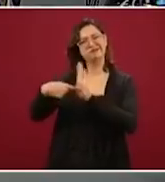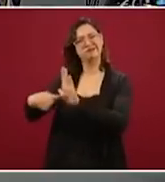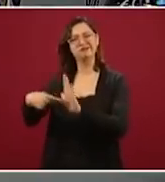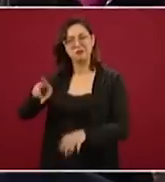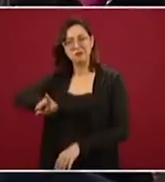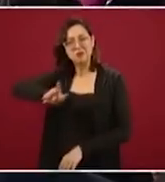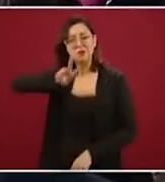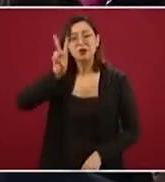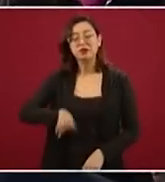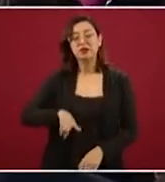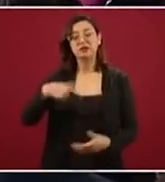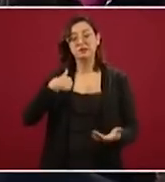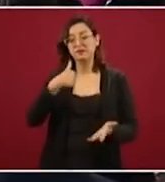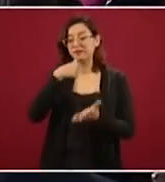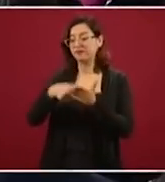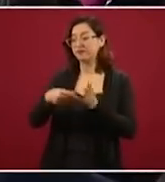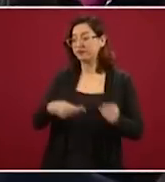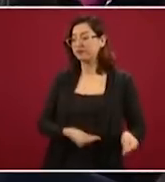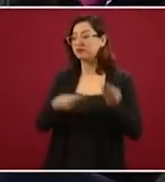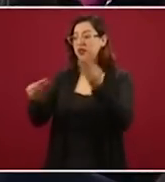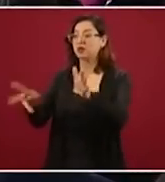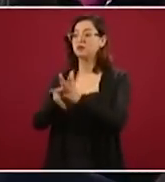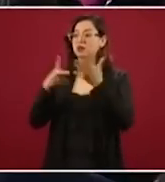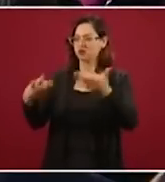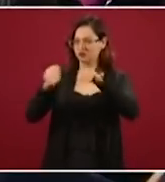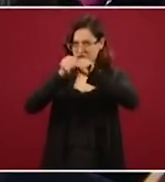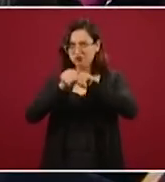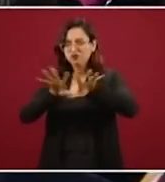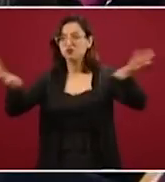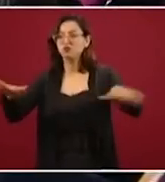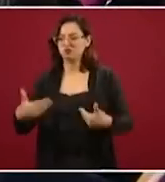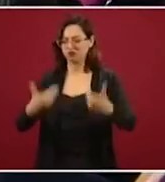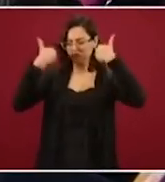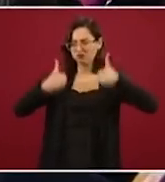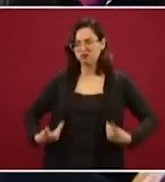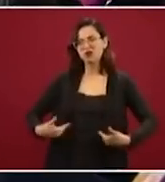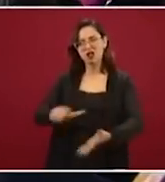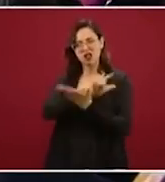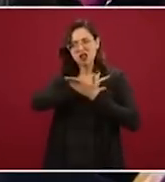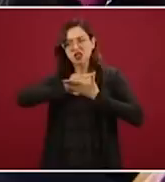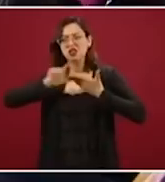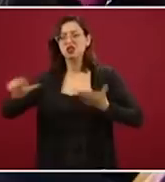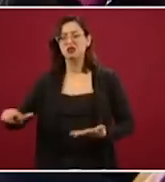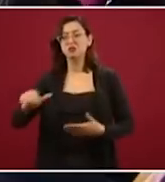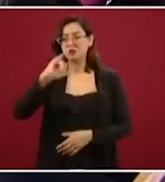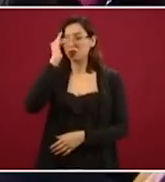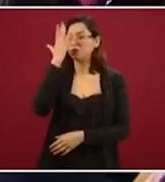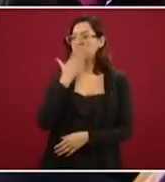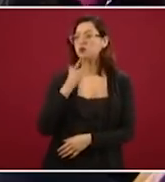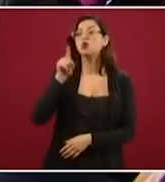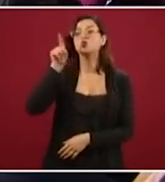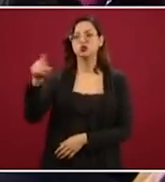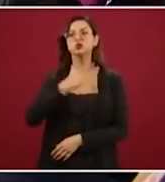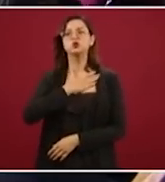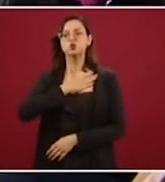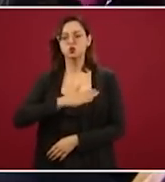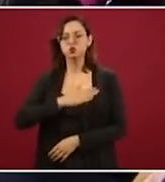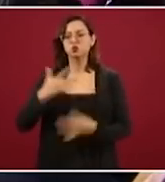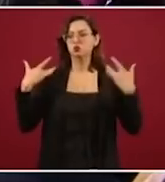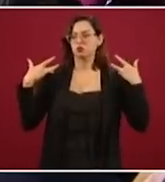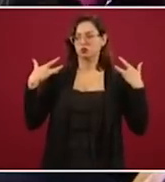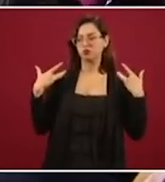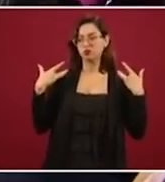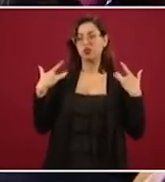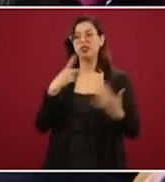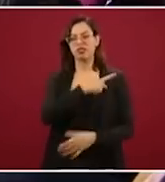insertar esta misma carta en el referido periódico para que yo quede vindicada y que usted dé prueba de ser justo e imparcial, lo